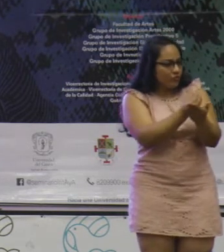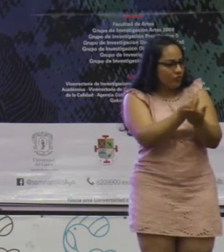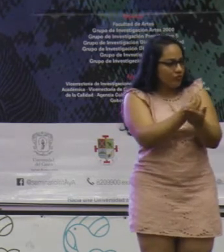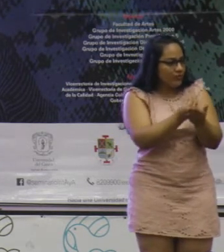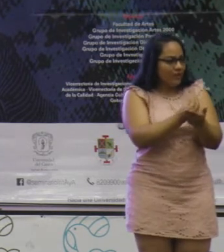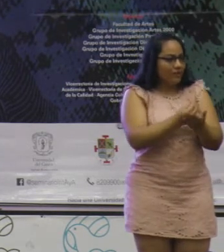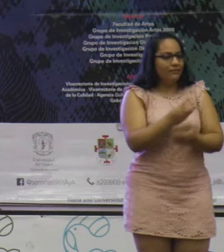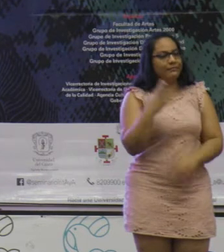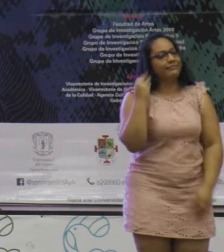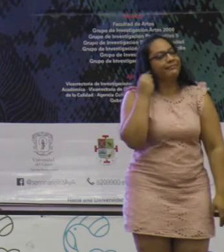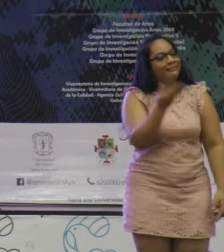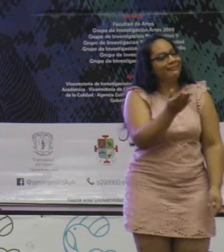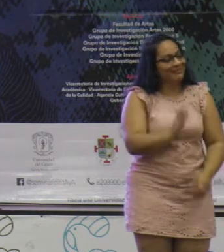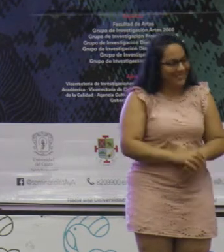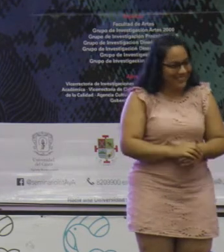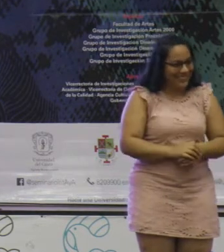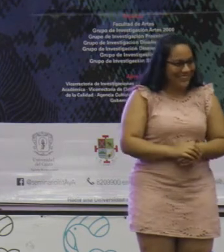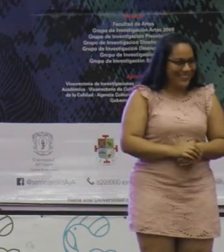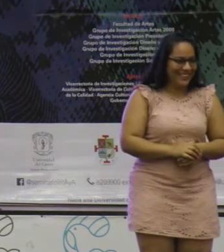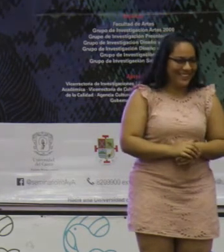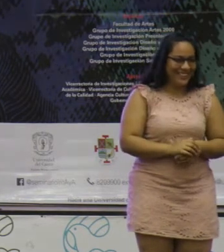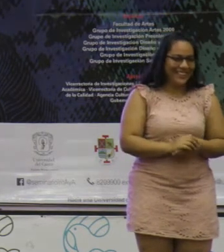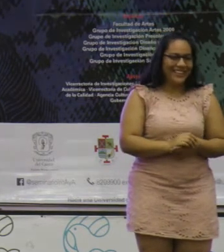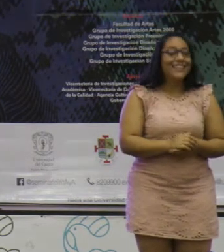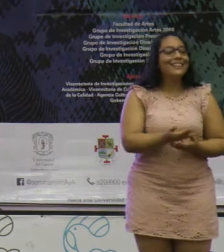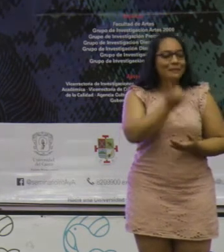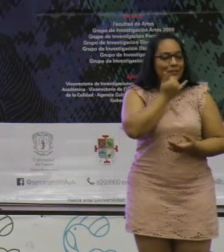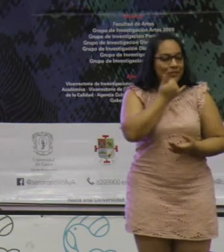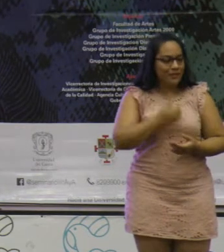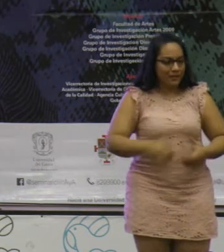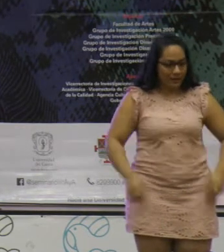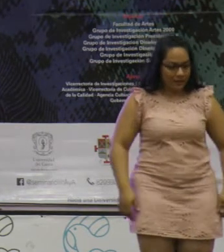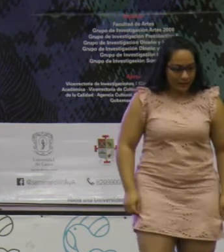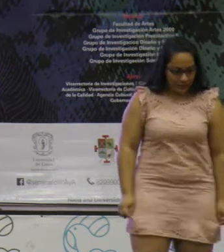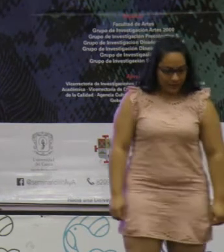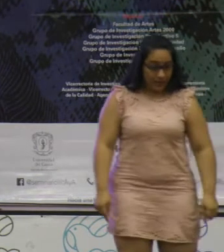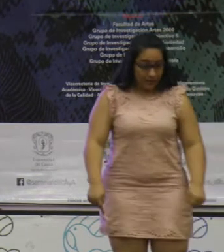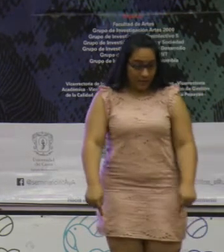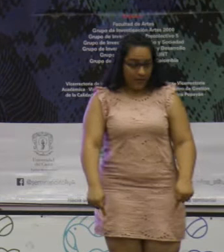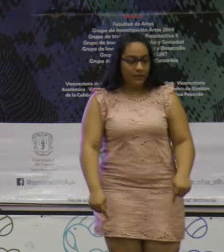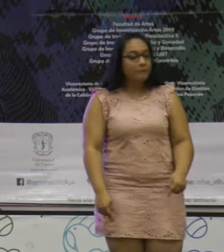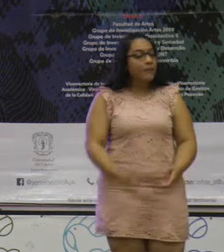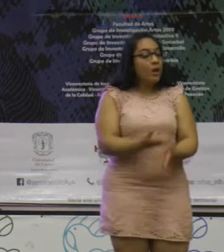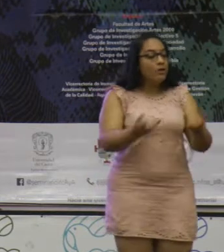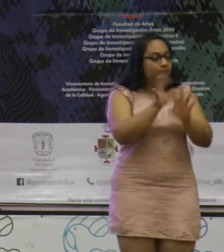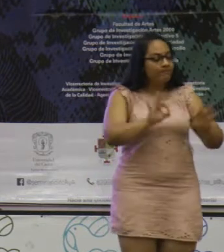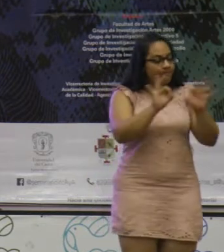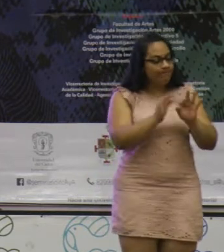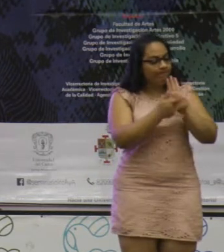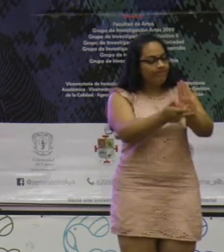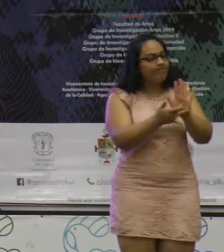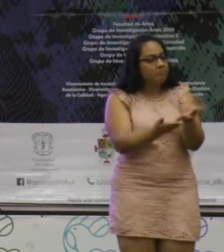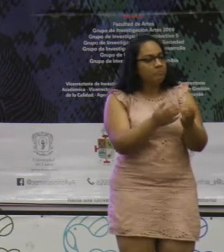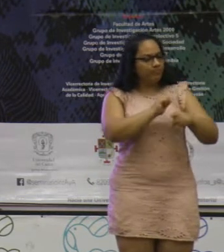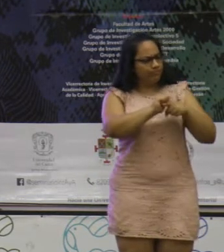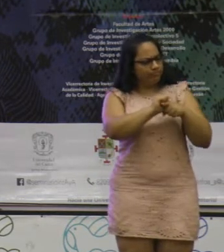el estatus ambiguo que hoy en día sigue teniendo. Cosas que me parecen muy importantes sobre las cuales también hago como